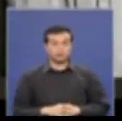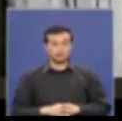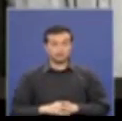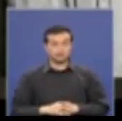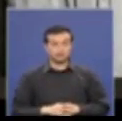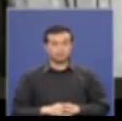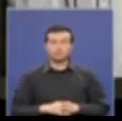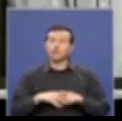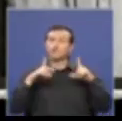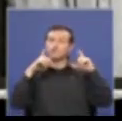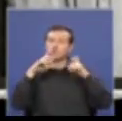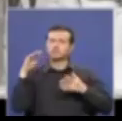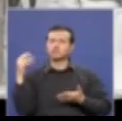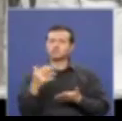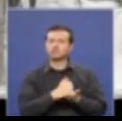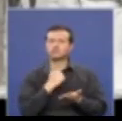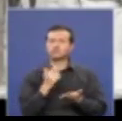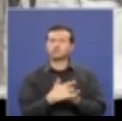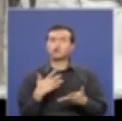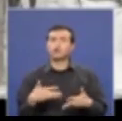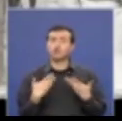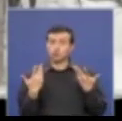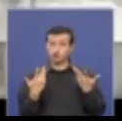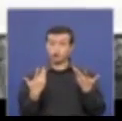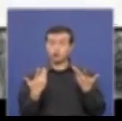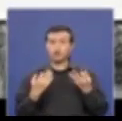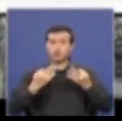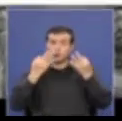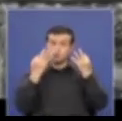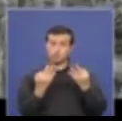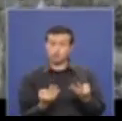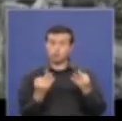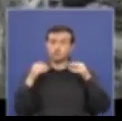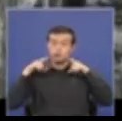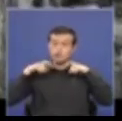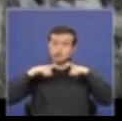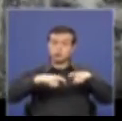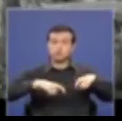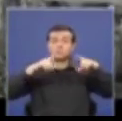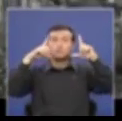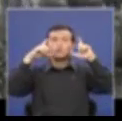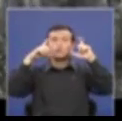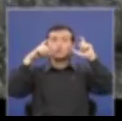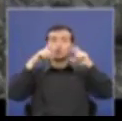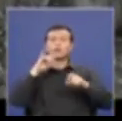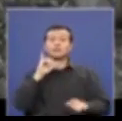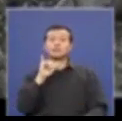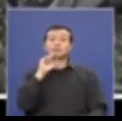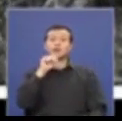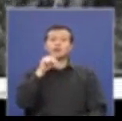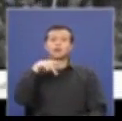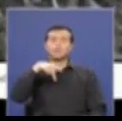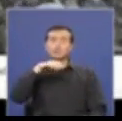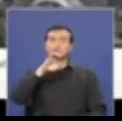La compilación se la puede encontrar en la web del Archivo Nacional de Fotografía,